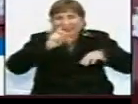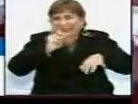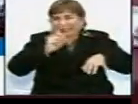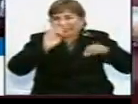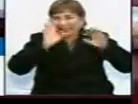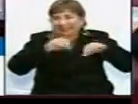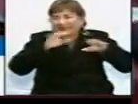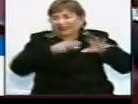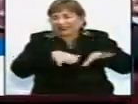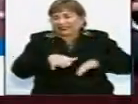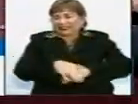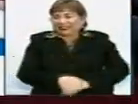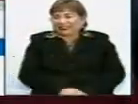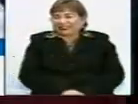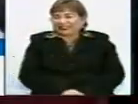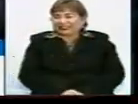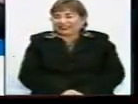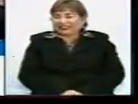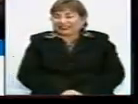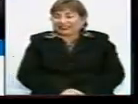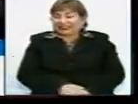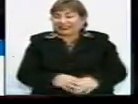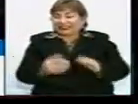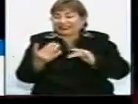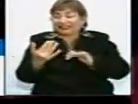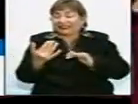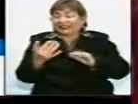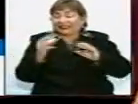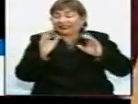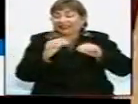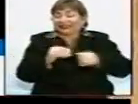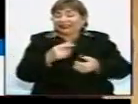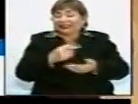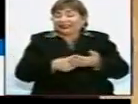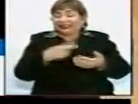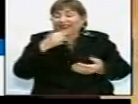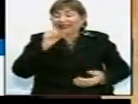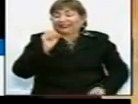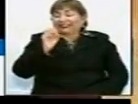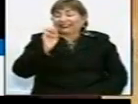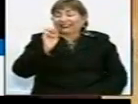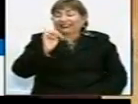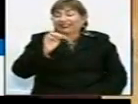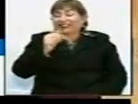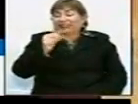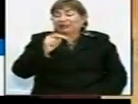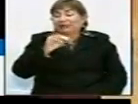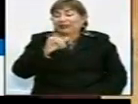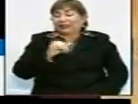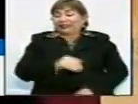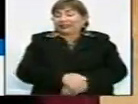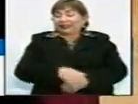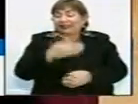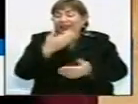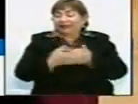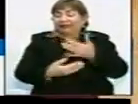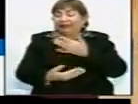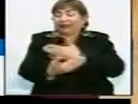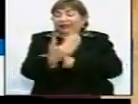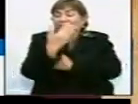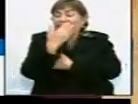qué que esperar un niño que dice el senamhi buenos días